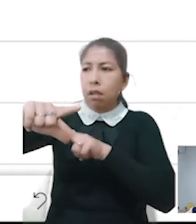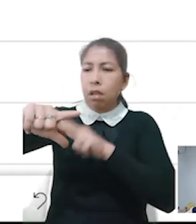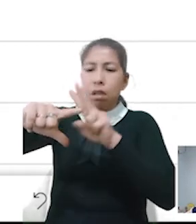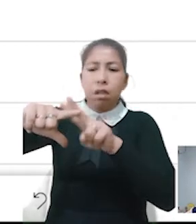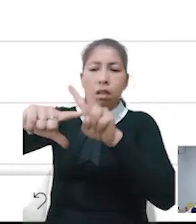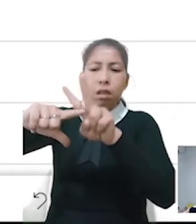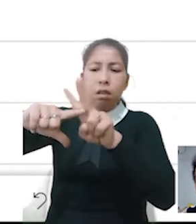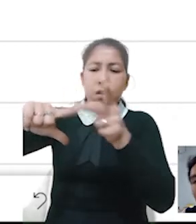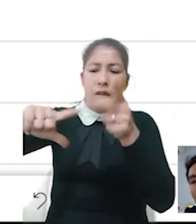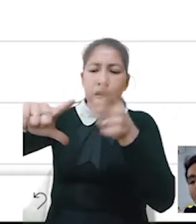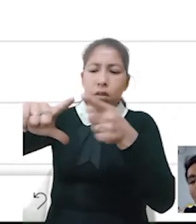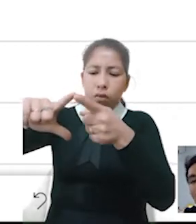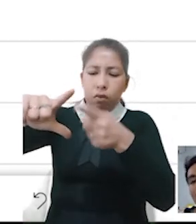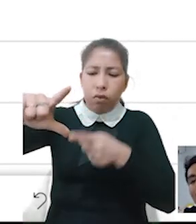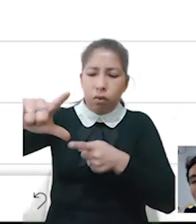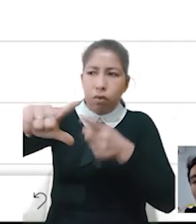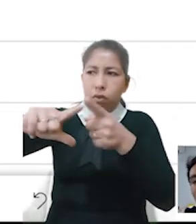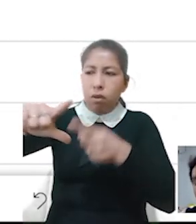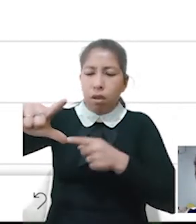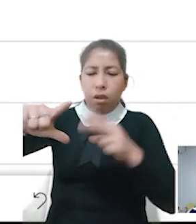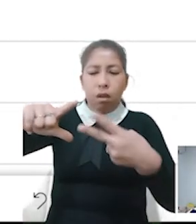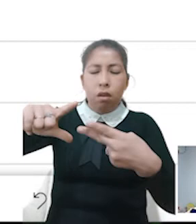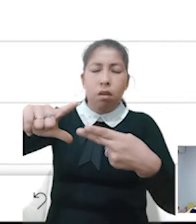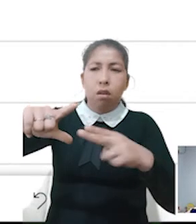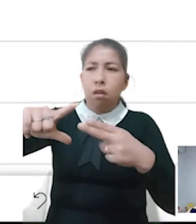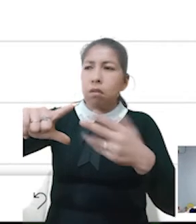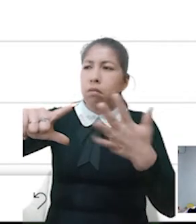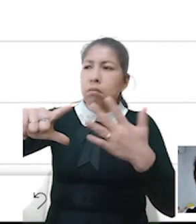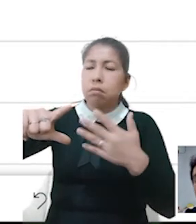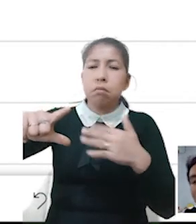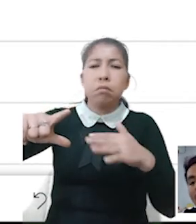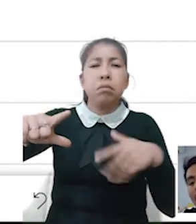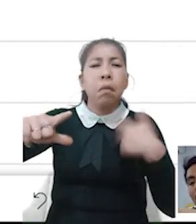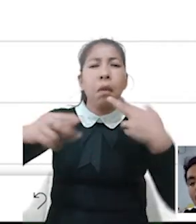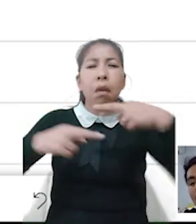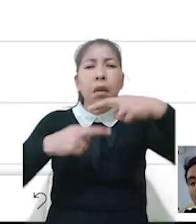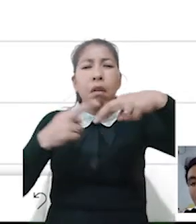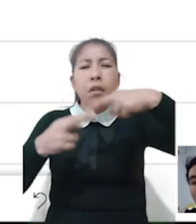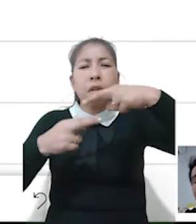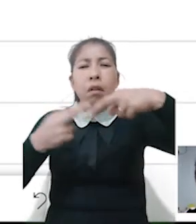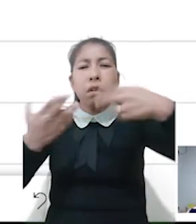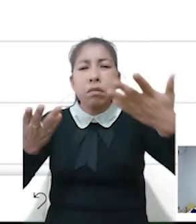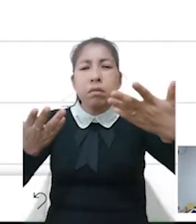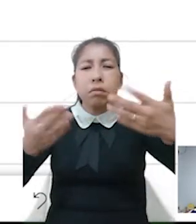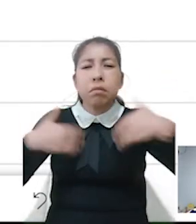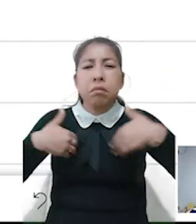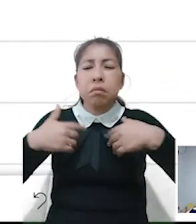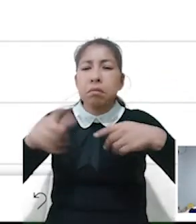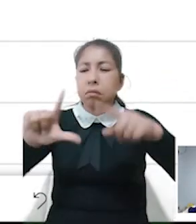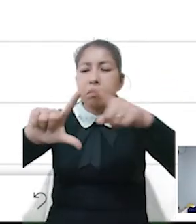metros. ¿Cómo conecto ambos triángulos? ¿Qué relación tienen ambos triángulos? Pues están unidos por este